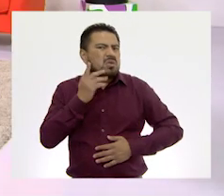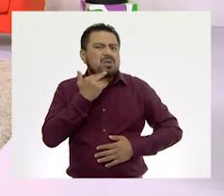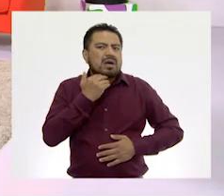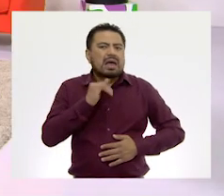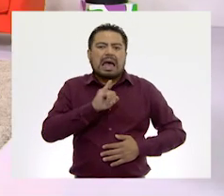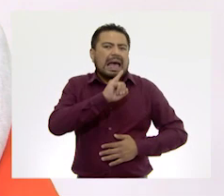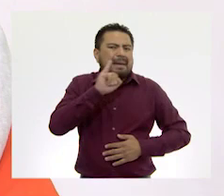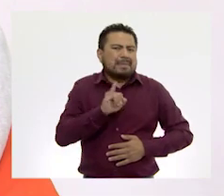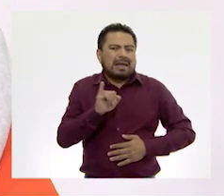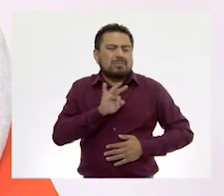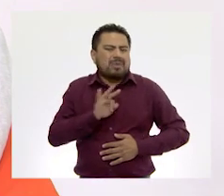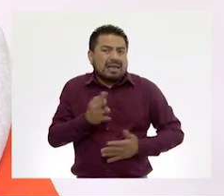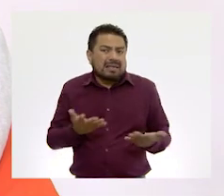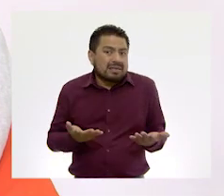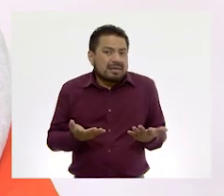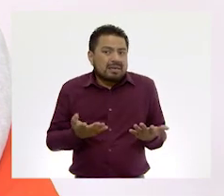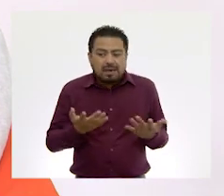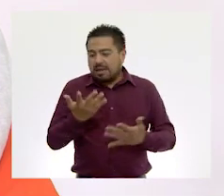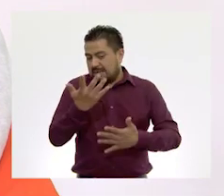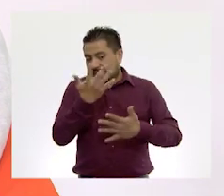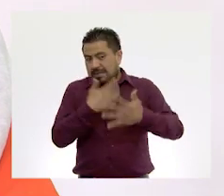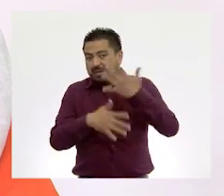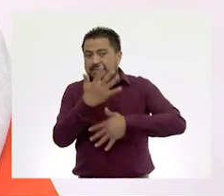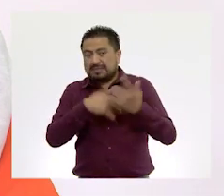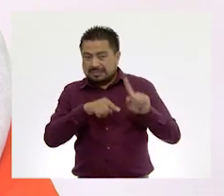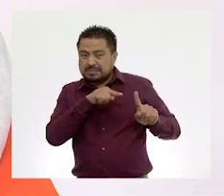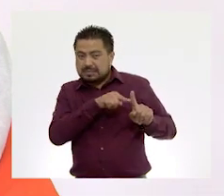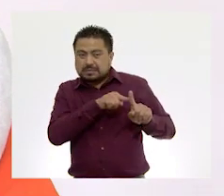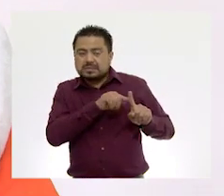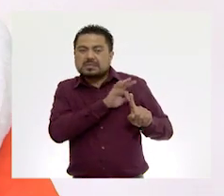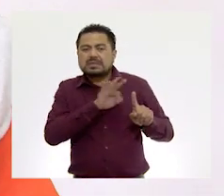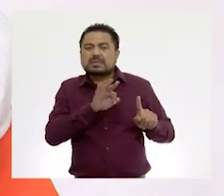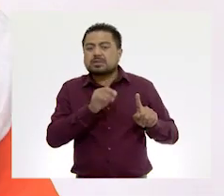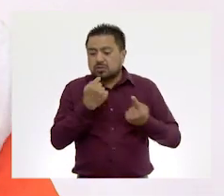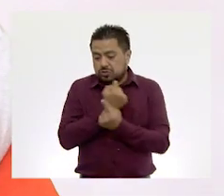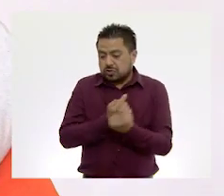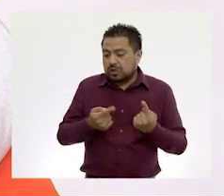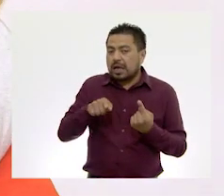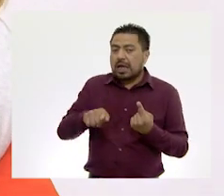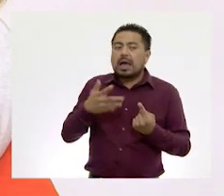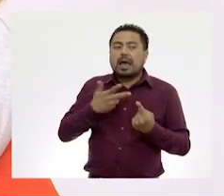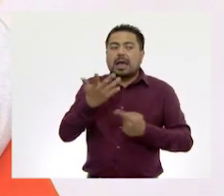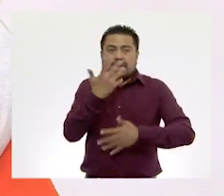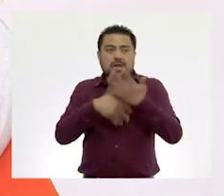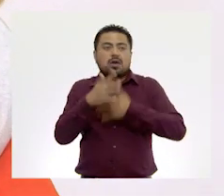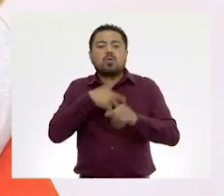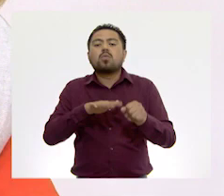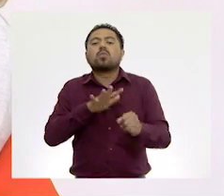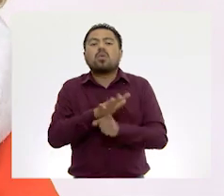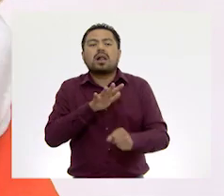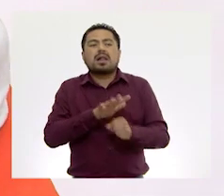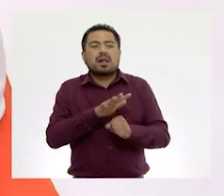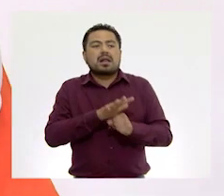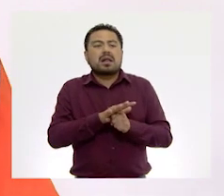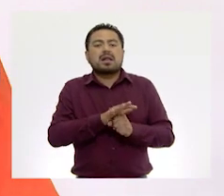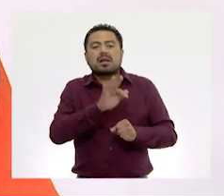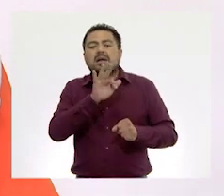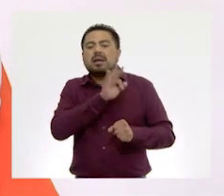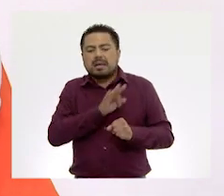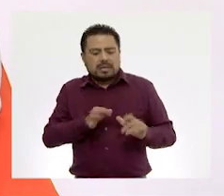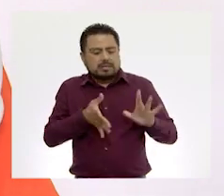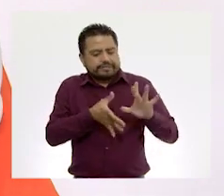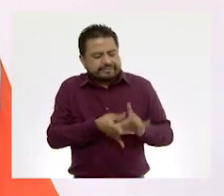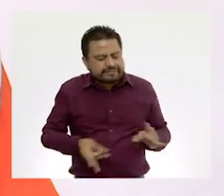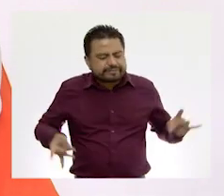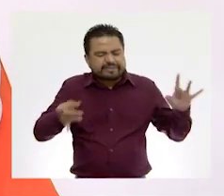nunca. Entonces la lengua de señas ahí, el papel que juega es que si el niño tiene un lenguaje a través del cual le puedes ir